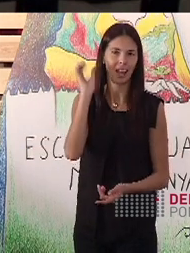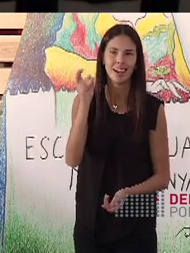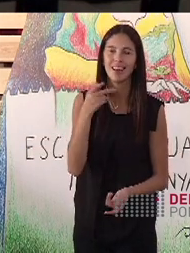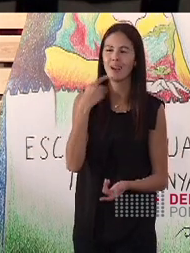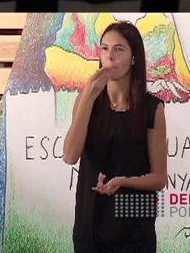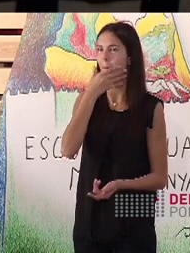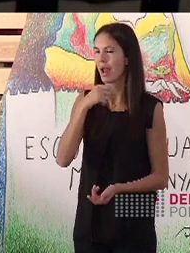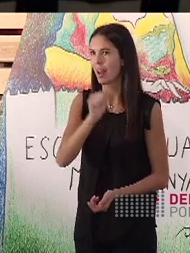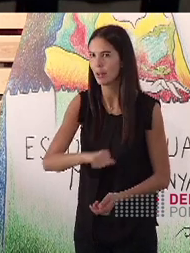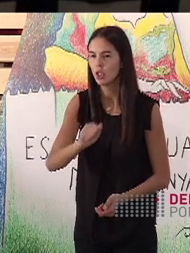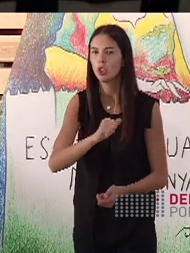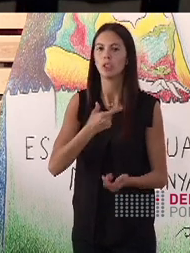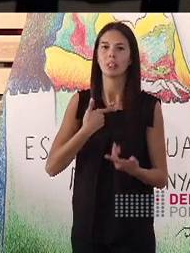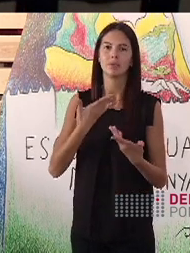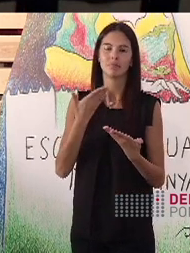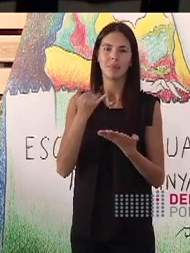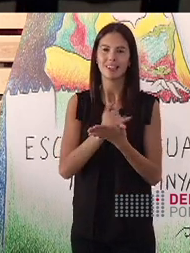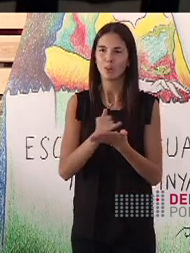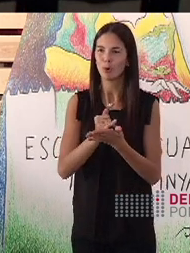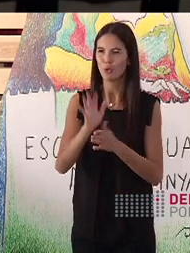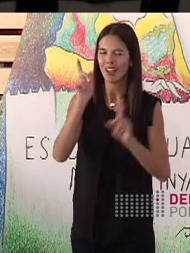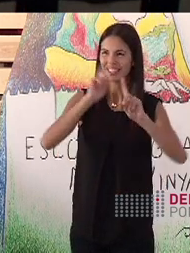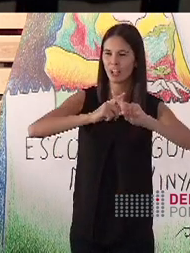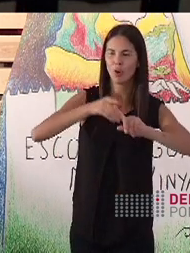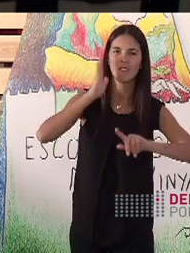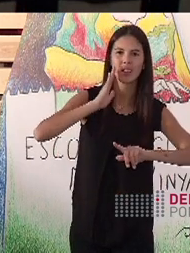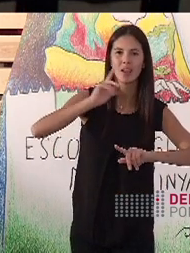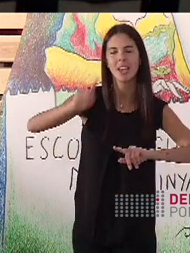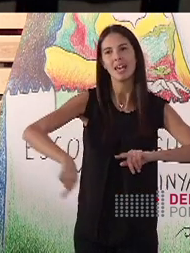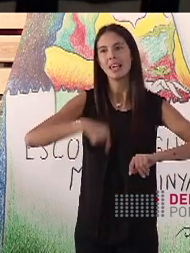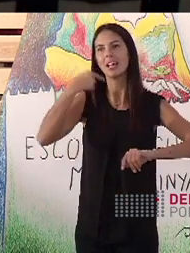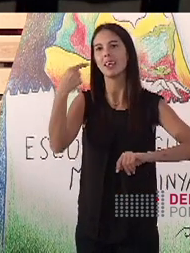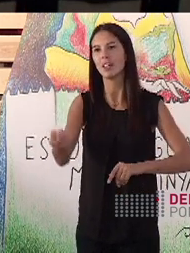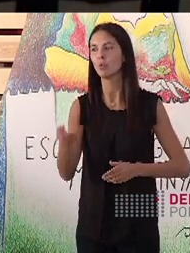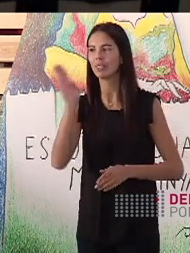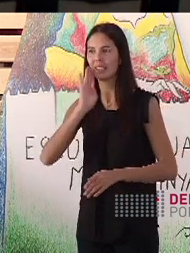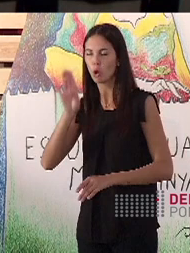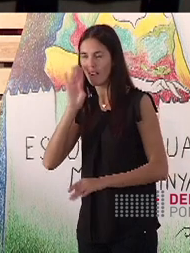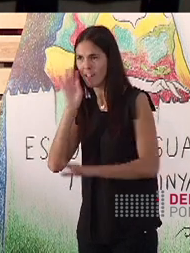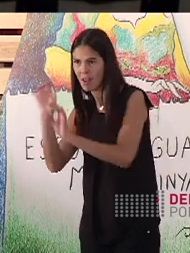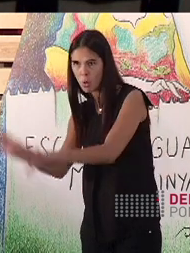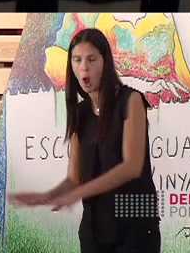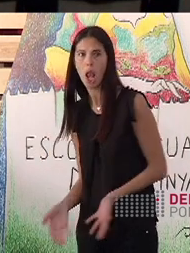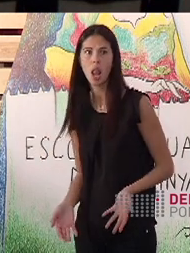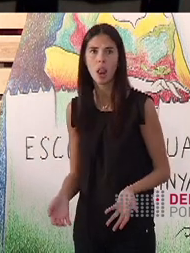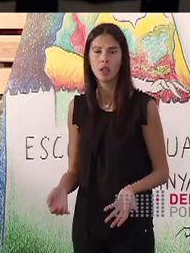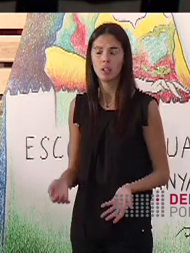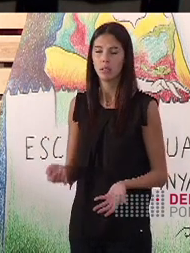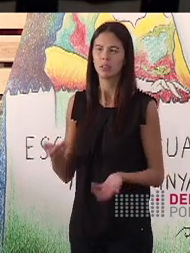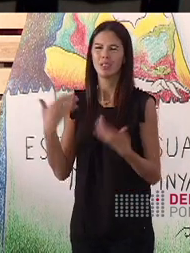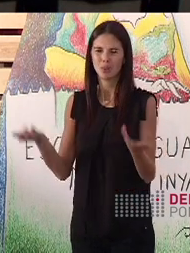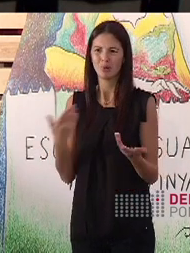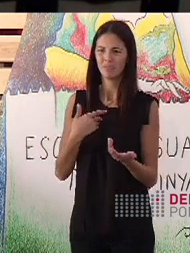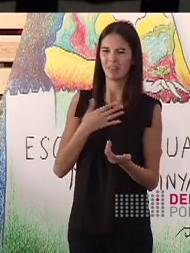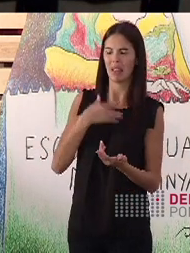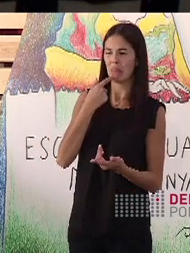estupendas, una asignatura sobre educación sexoafectiva, ¿no? Y después vamos a tener la pornografía exactamente igual. Y tenemos que comprar que